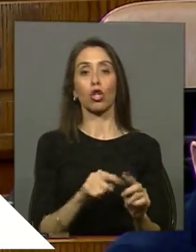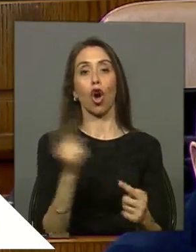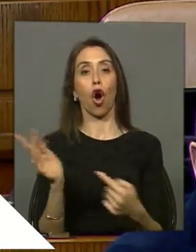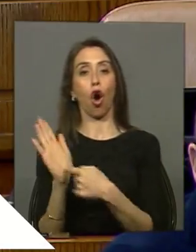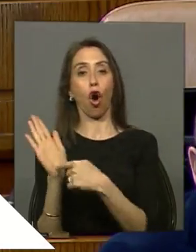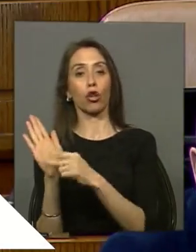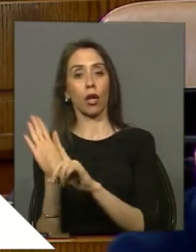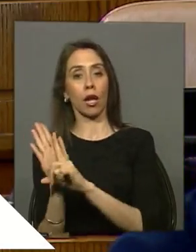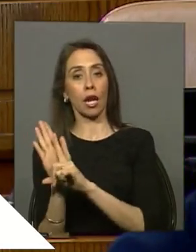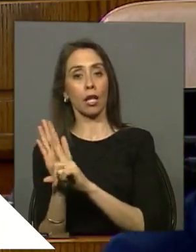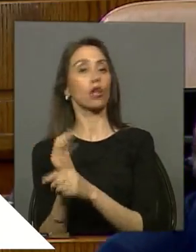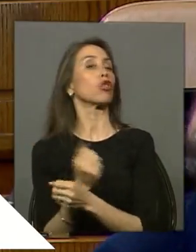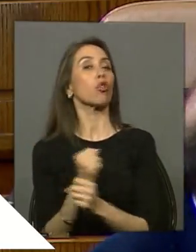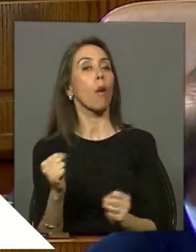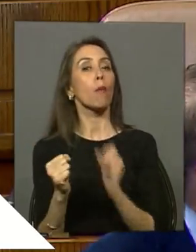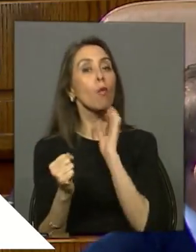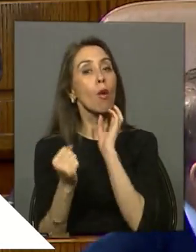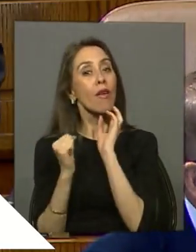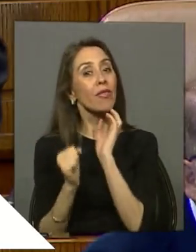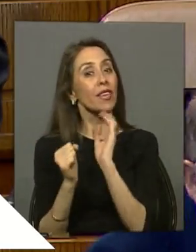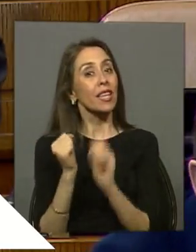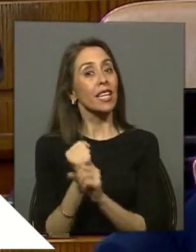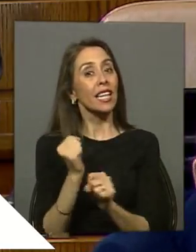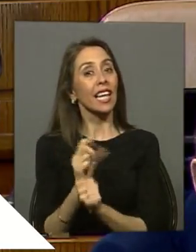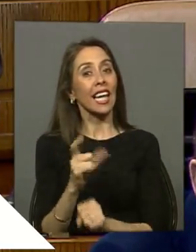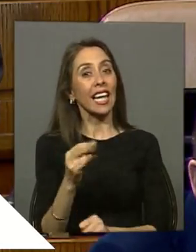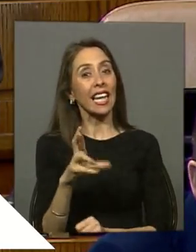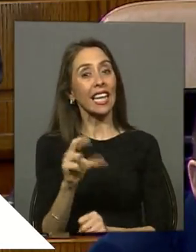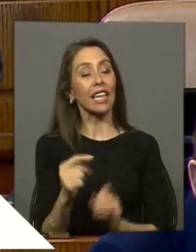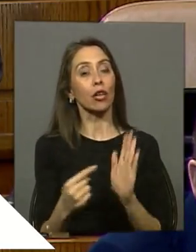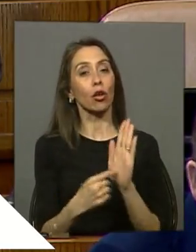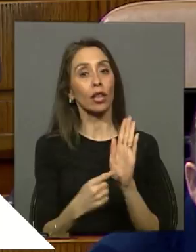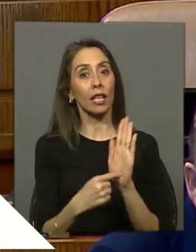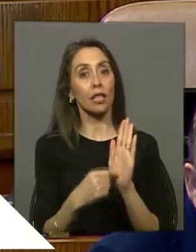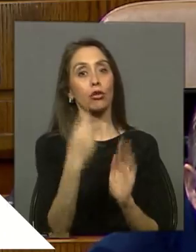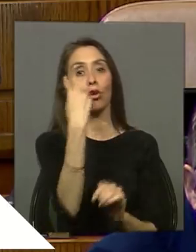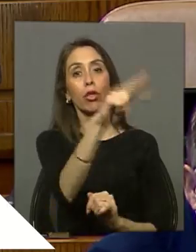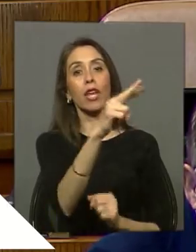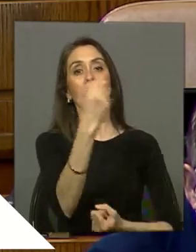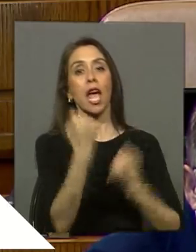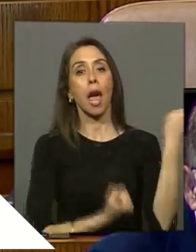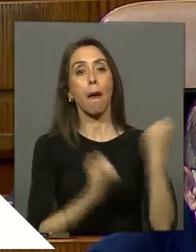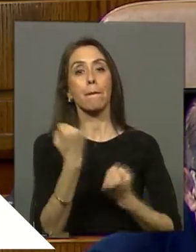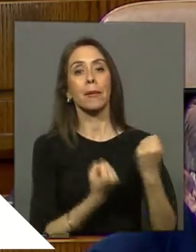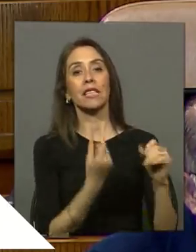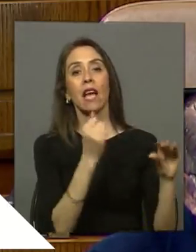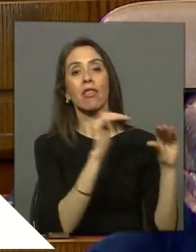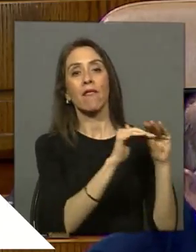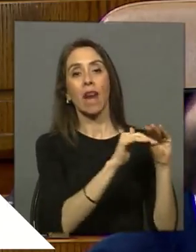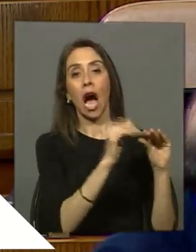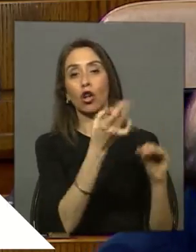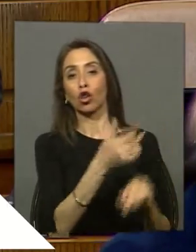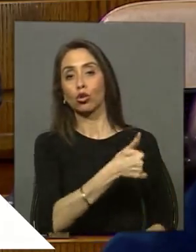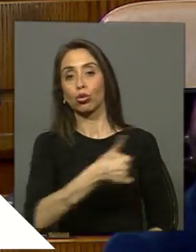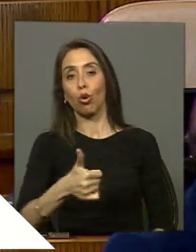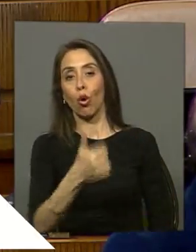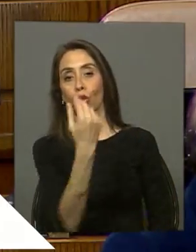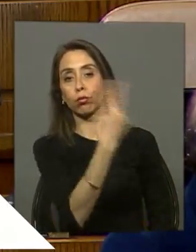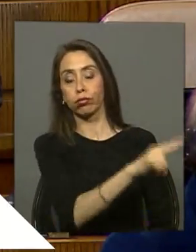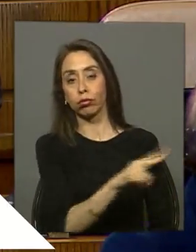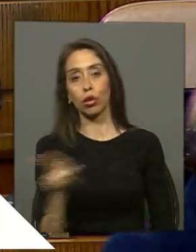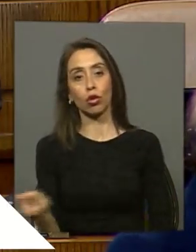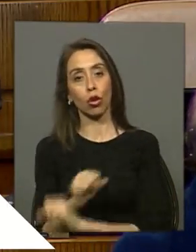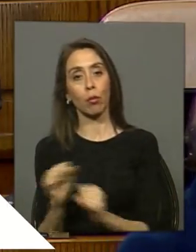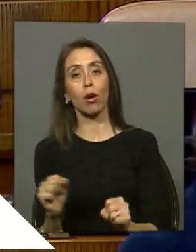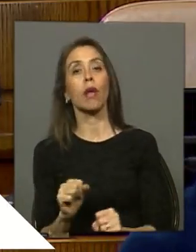podrá dedicarse al giro que en conformidad a la presente corresponda a las empresas bancarias y en especial fíjese a